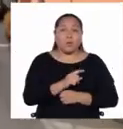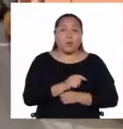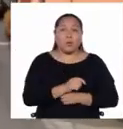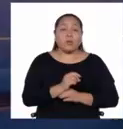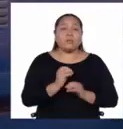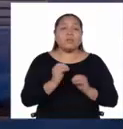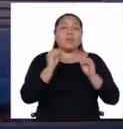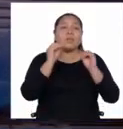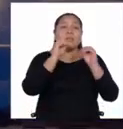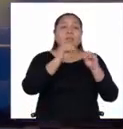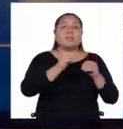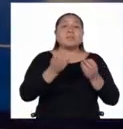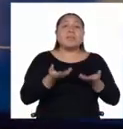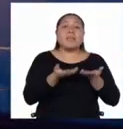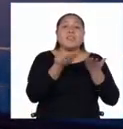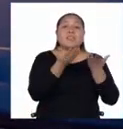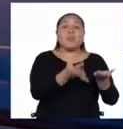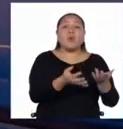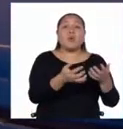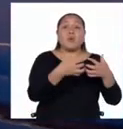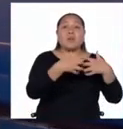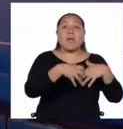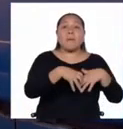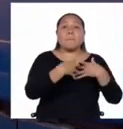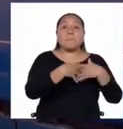Rail.